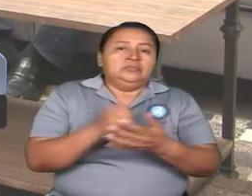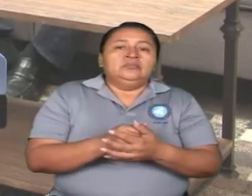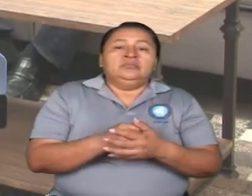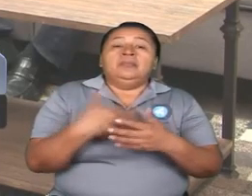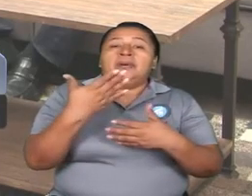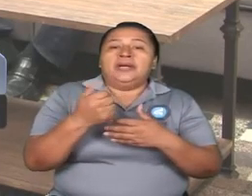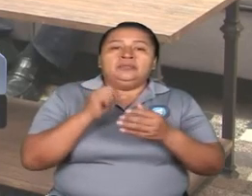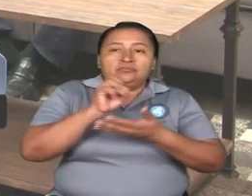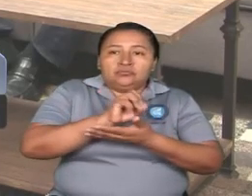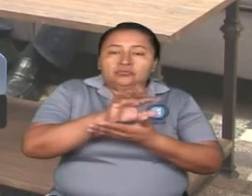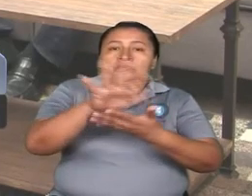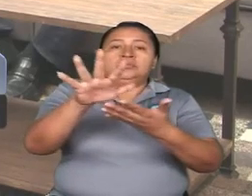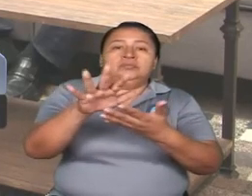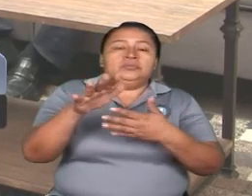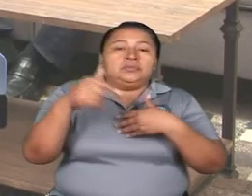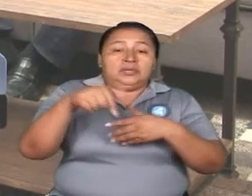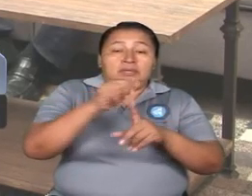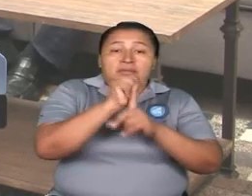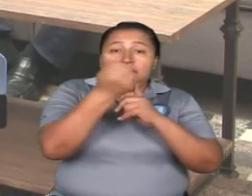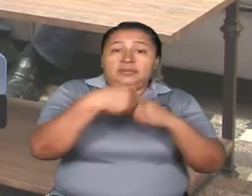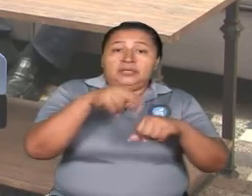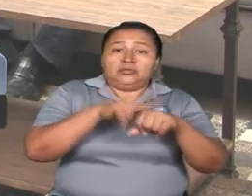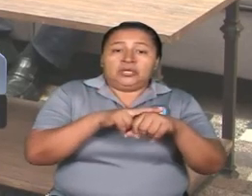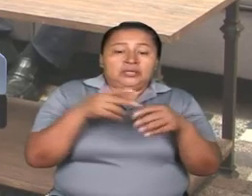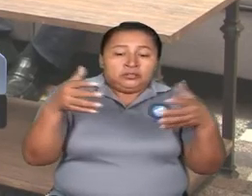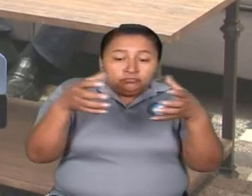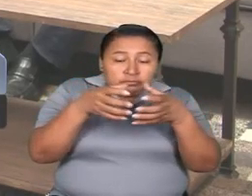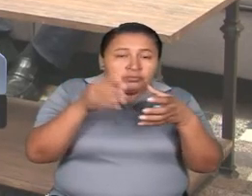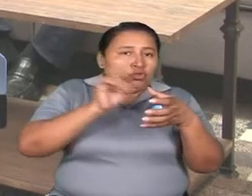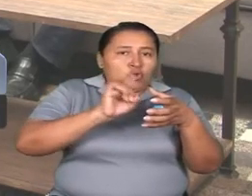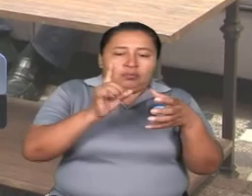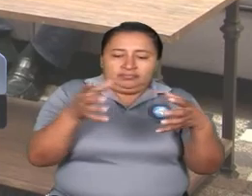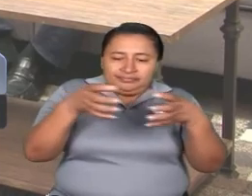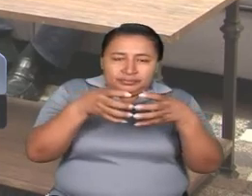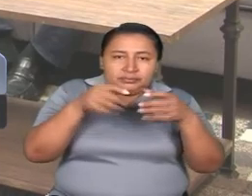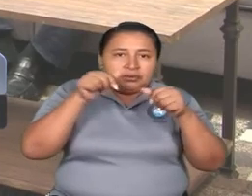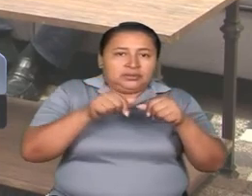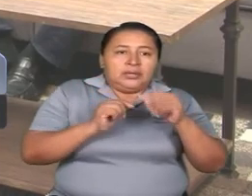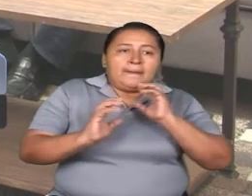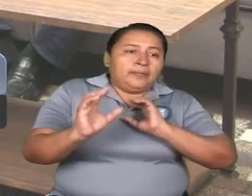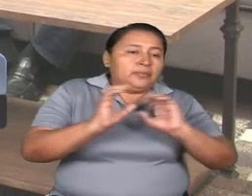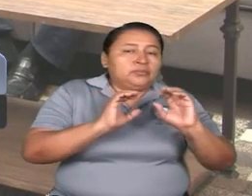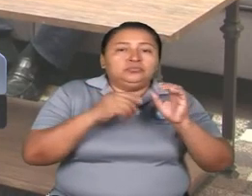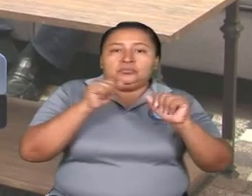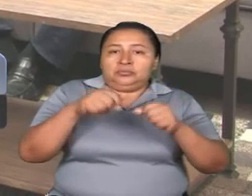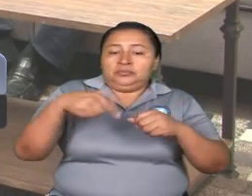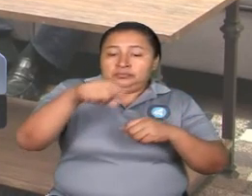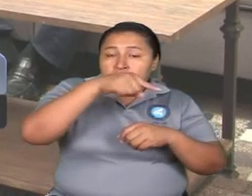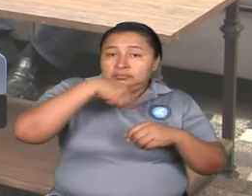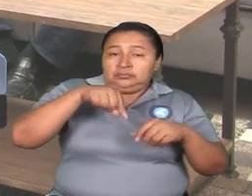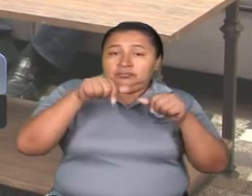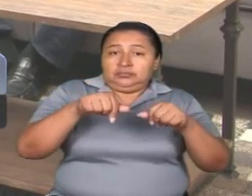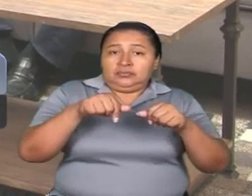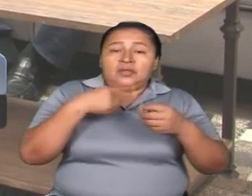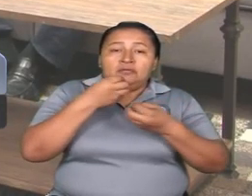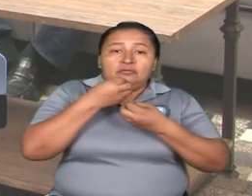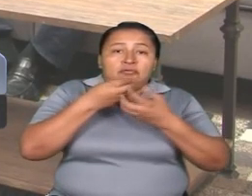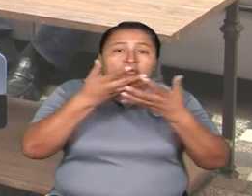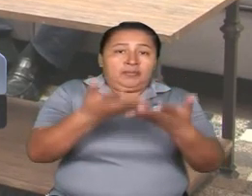de proyección de la Asamblea Nacional. Es decir, que no se trataba solamente de